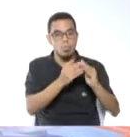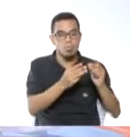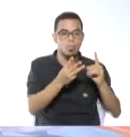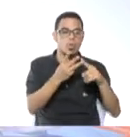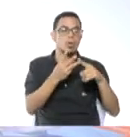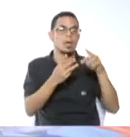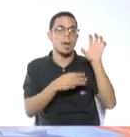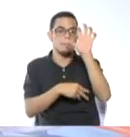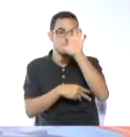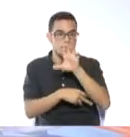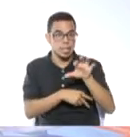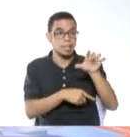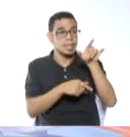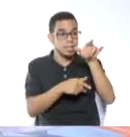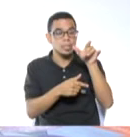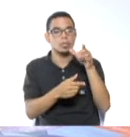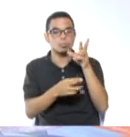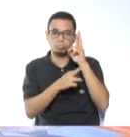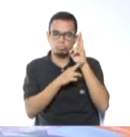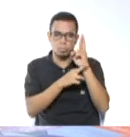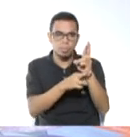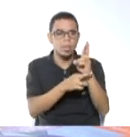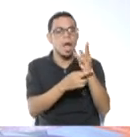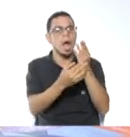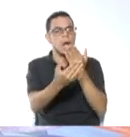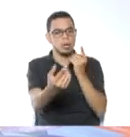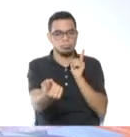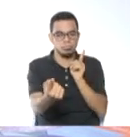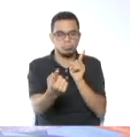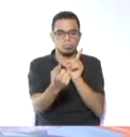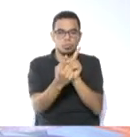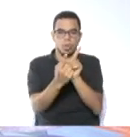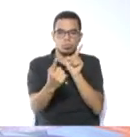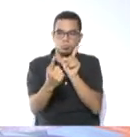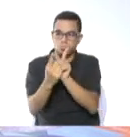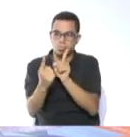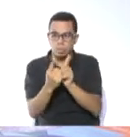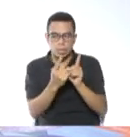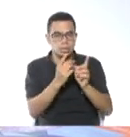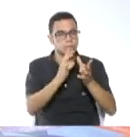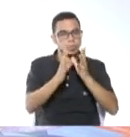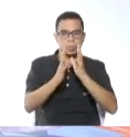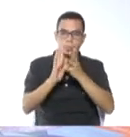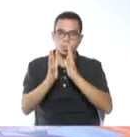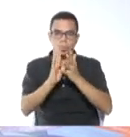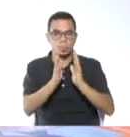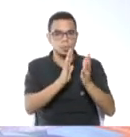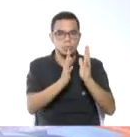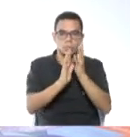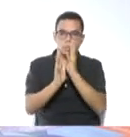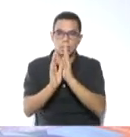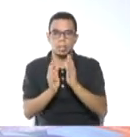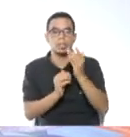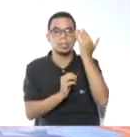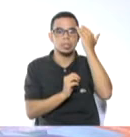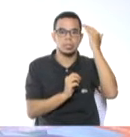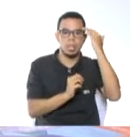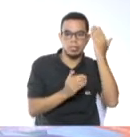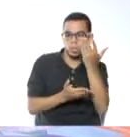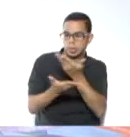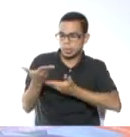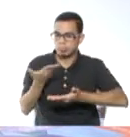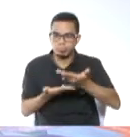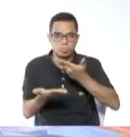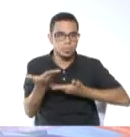Eso nos va a acercar a ese estudiante y nos va a permitir reconocerlo y atraerlo a lo que es ese empoderamiento que debe tener de